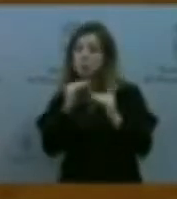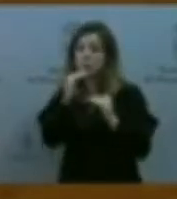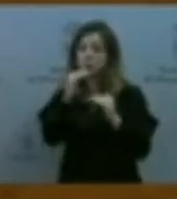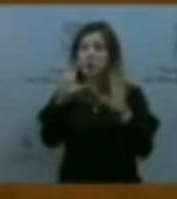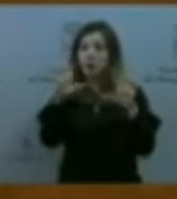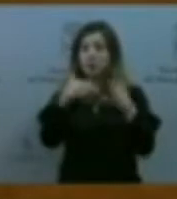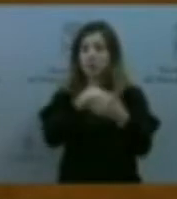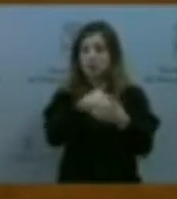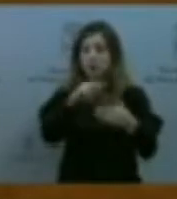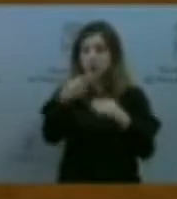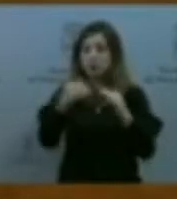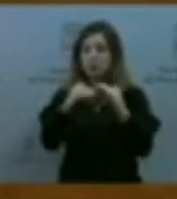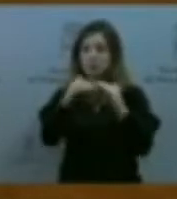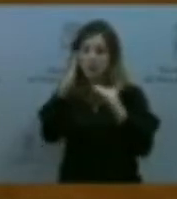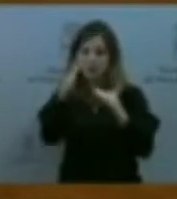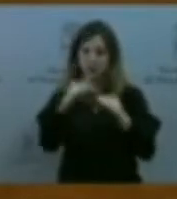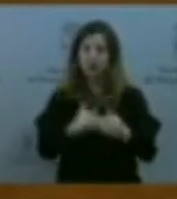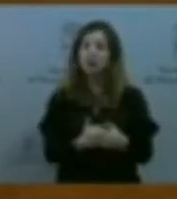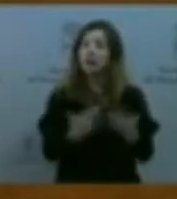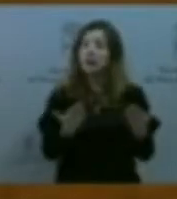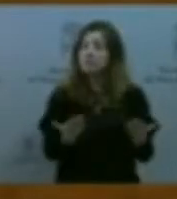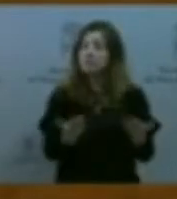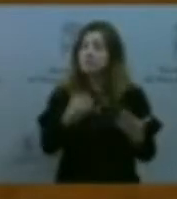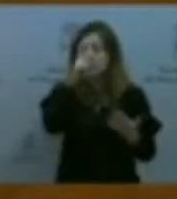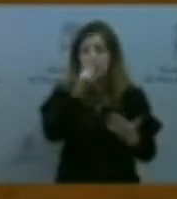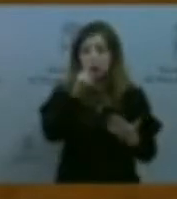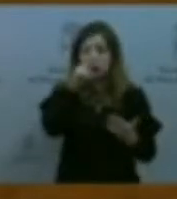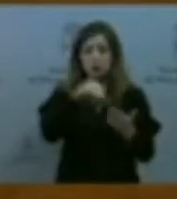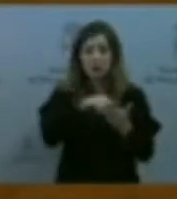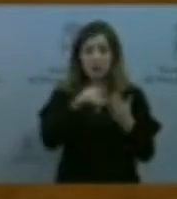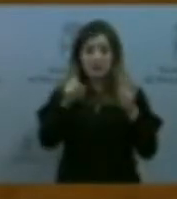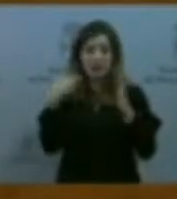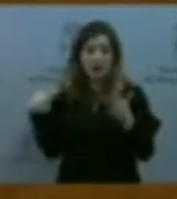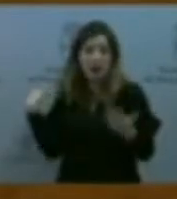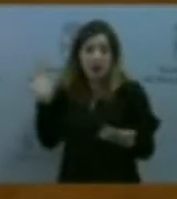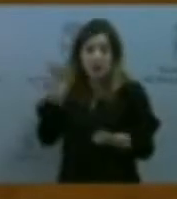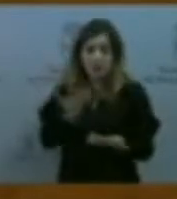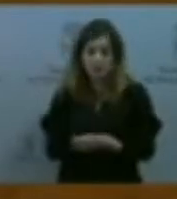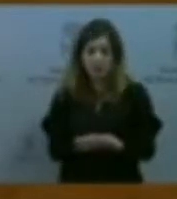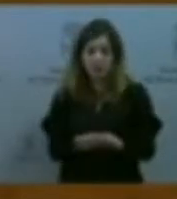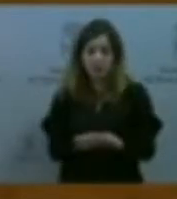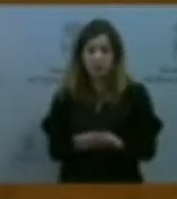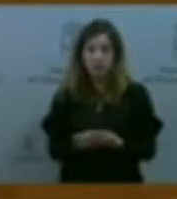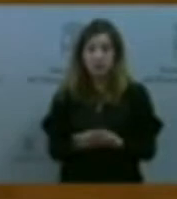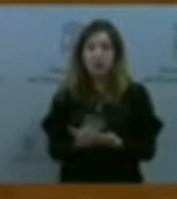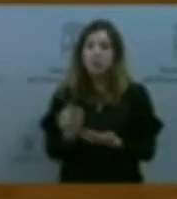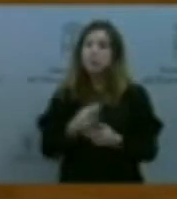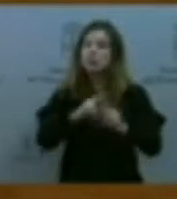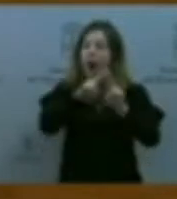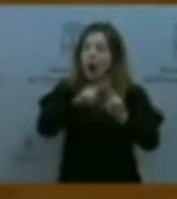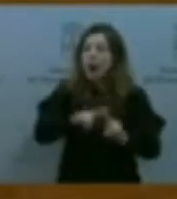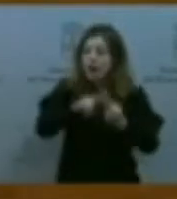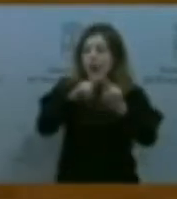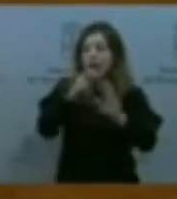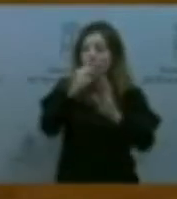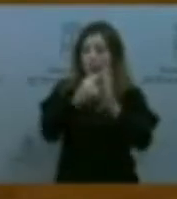el año 2006 a la actualidad, y analicemos ya el primer dato, nos encontramos con